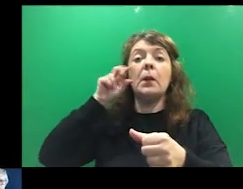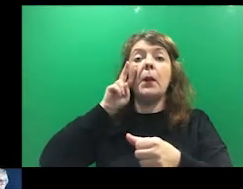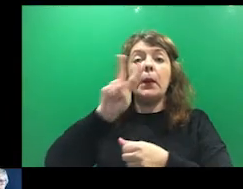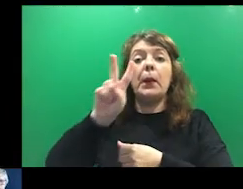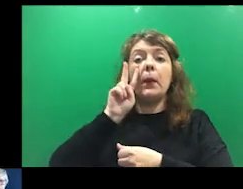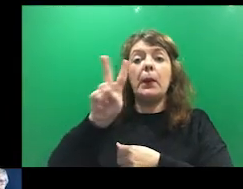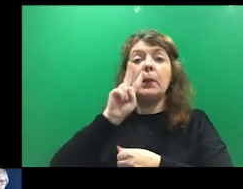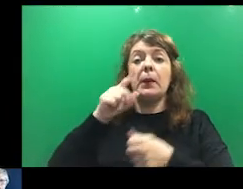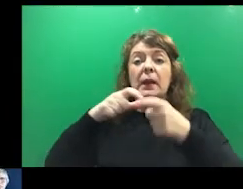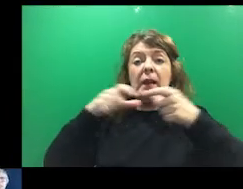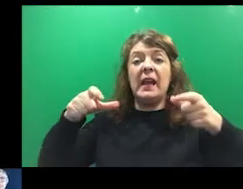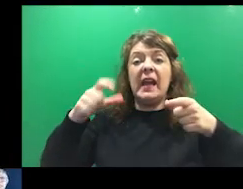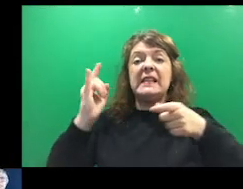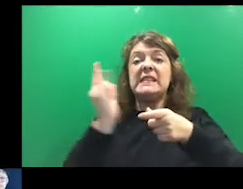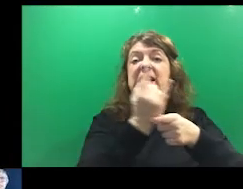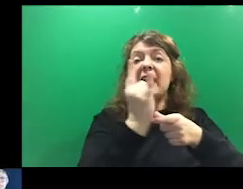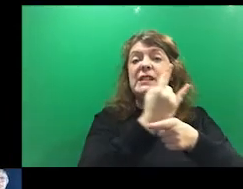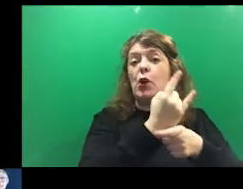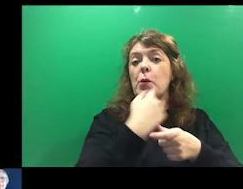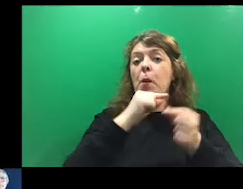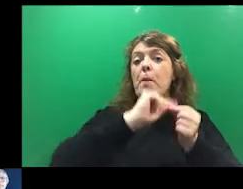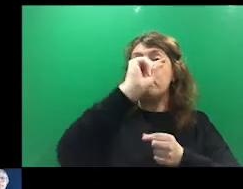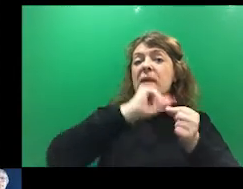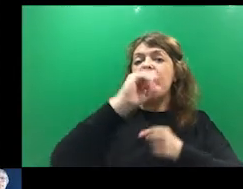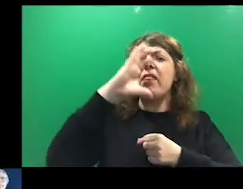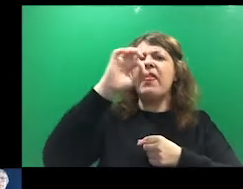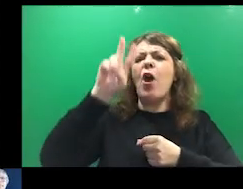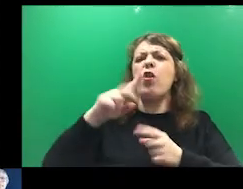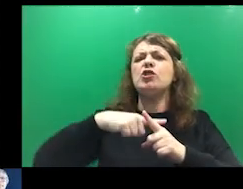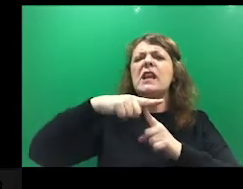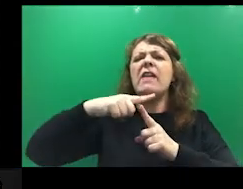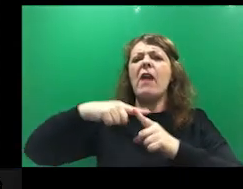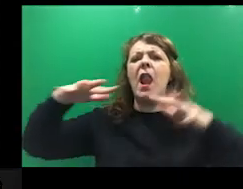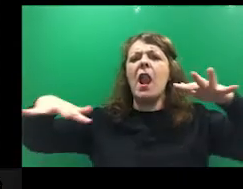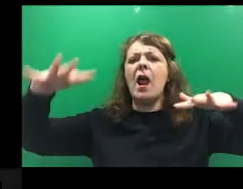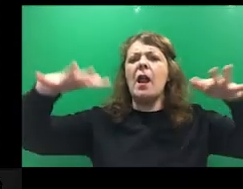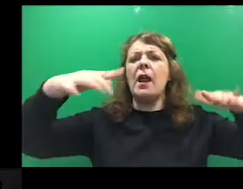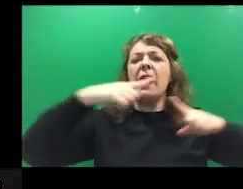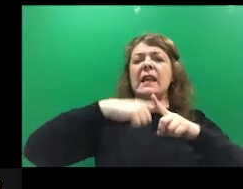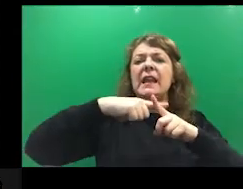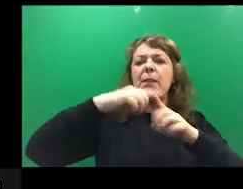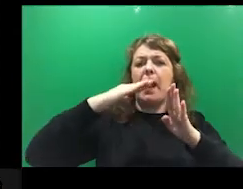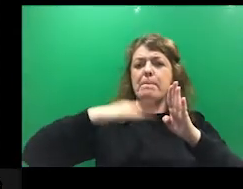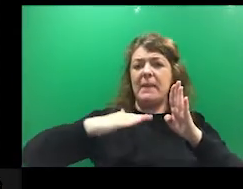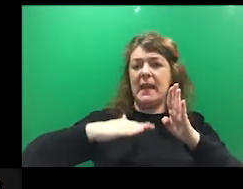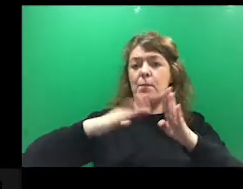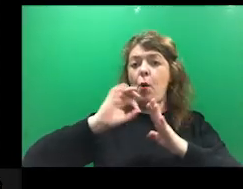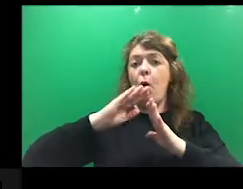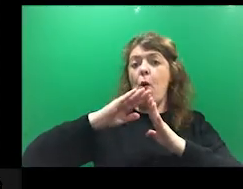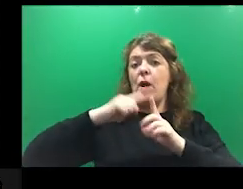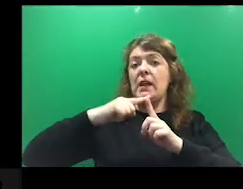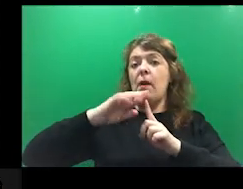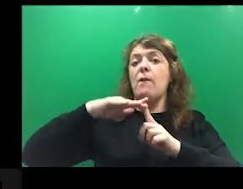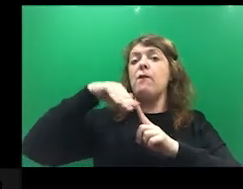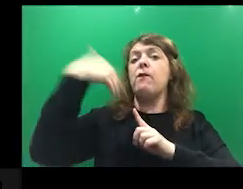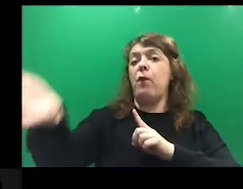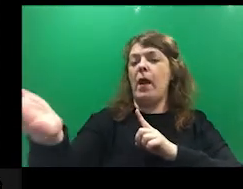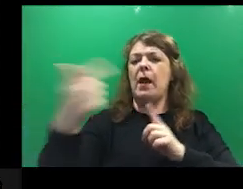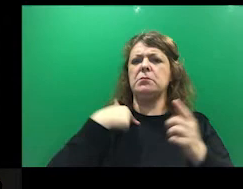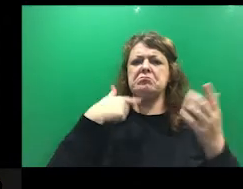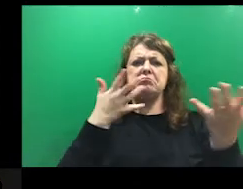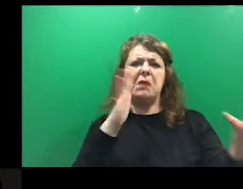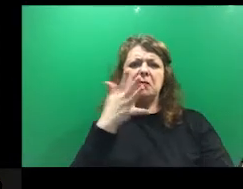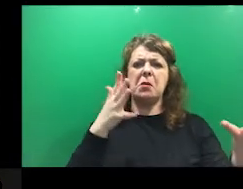Hemos visto que con los sensores medimos el nivel de CO2 y que hay un nivel mínimo fuera y